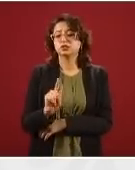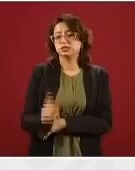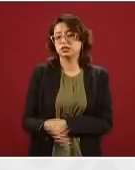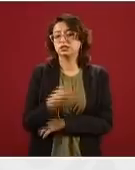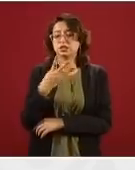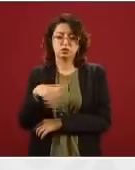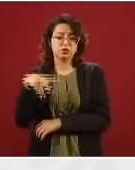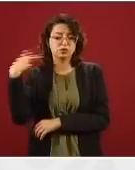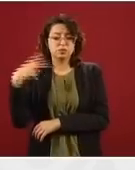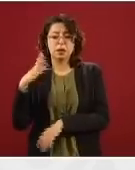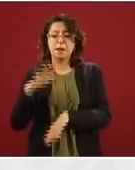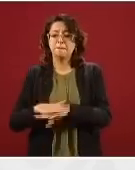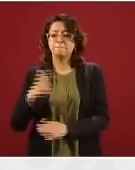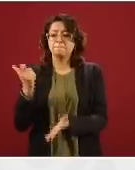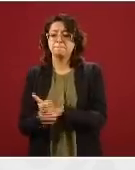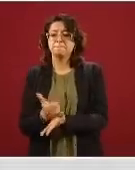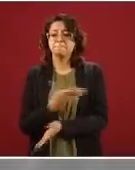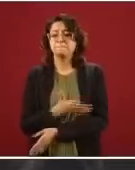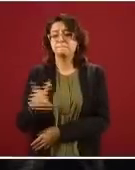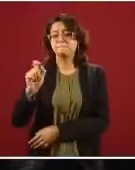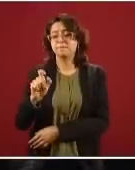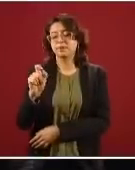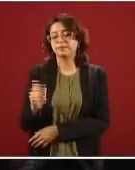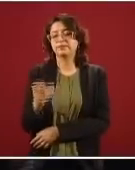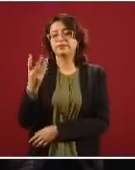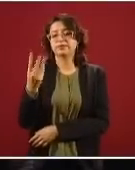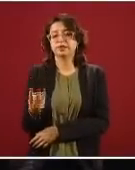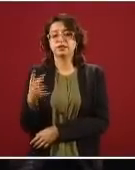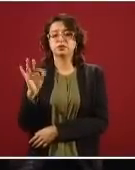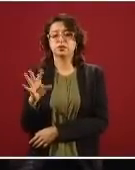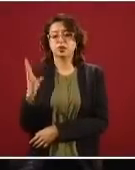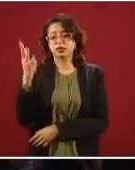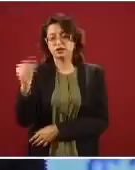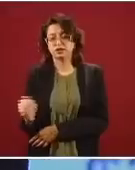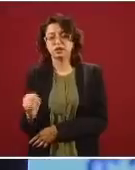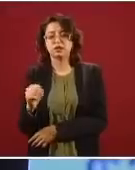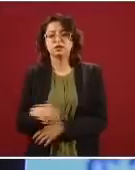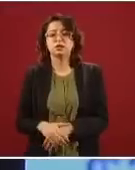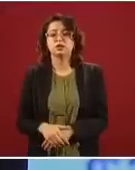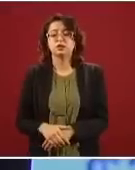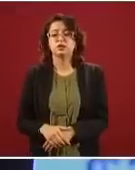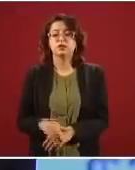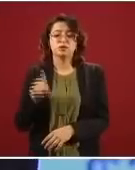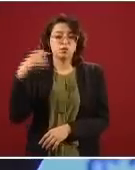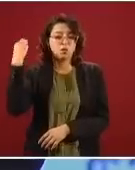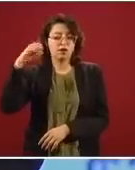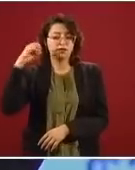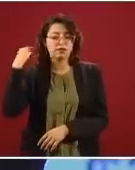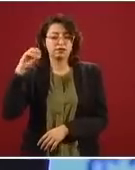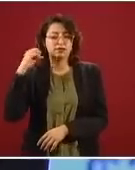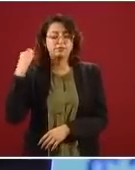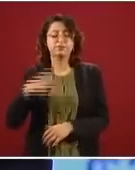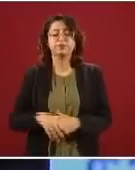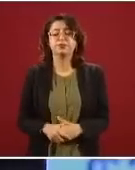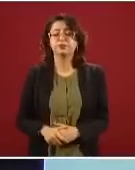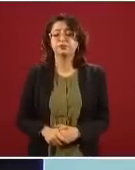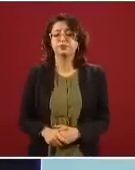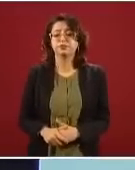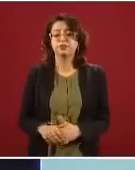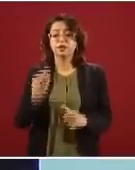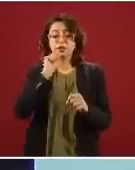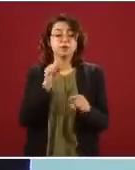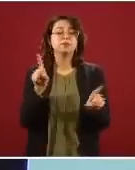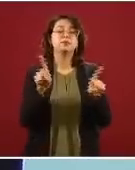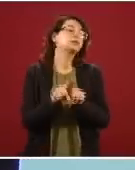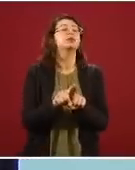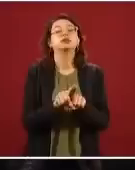en Veracruz, y el más caro, 23.49 en Santos Reyes, Nopala, Oaxaca. Y seguimos también